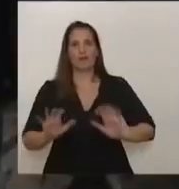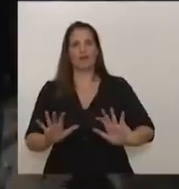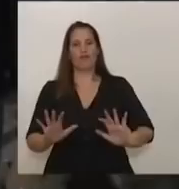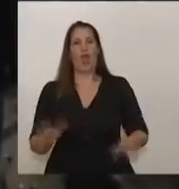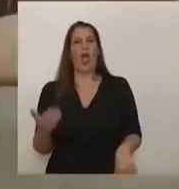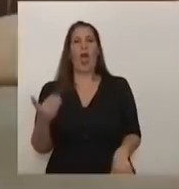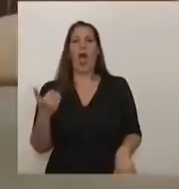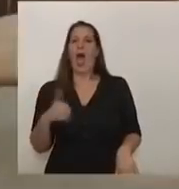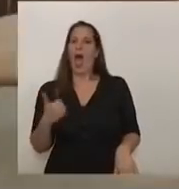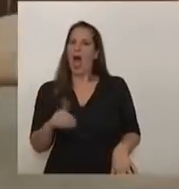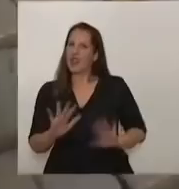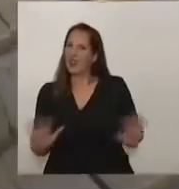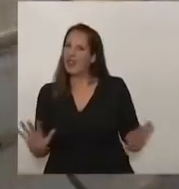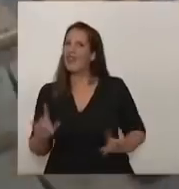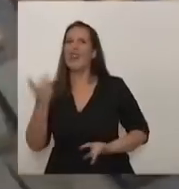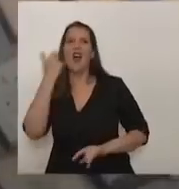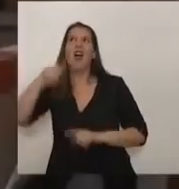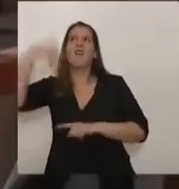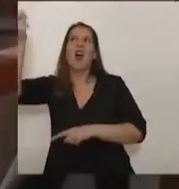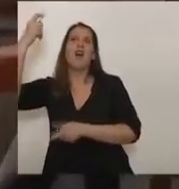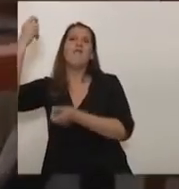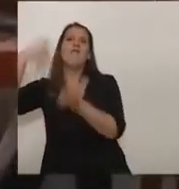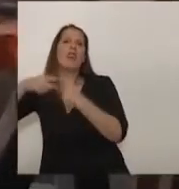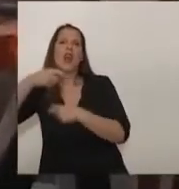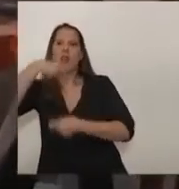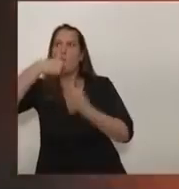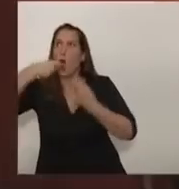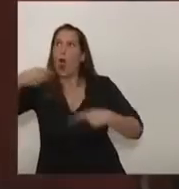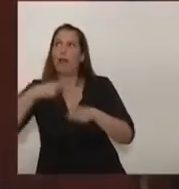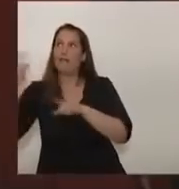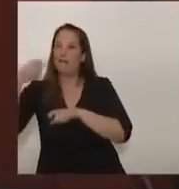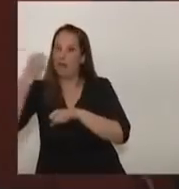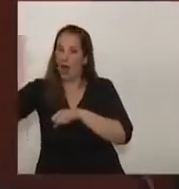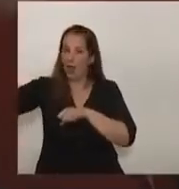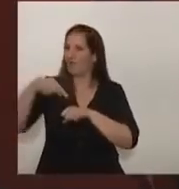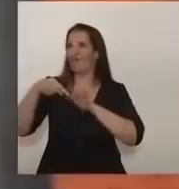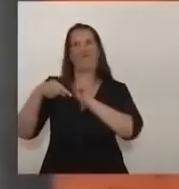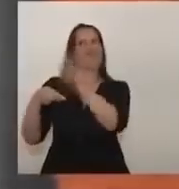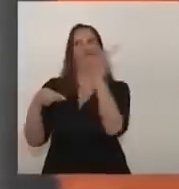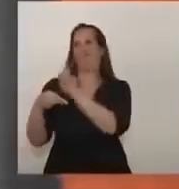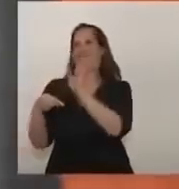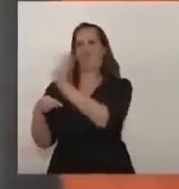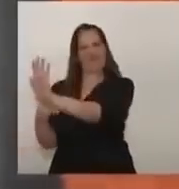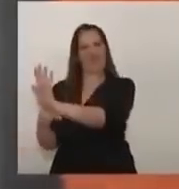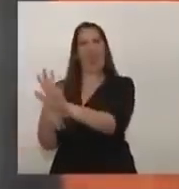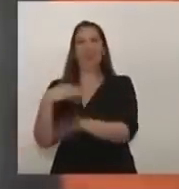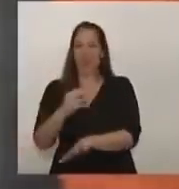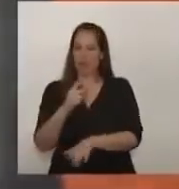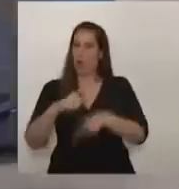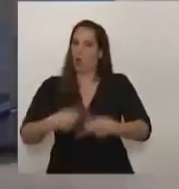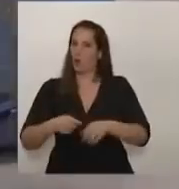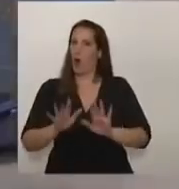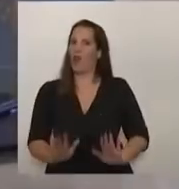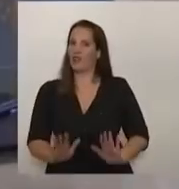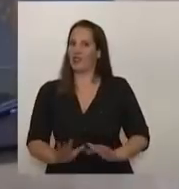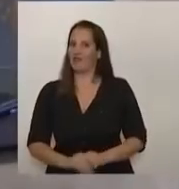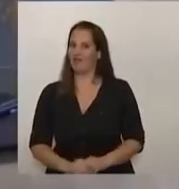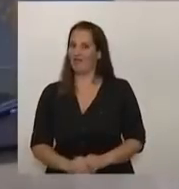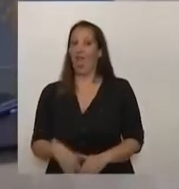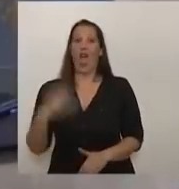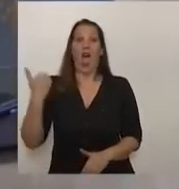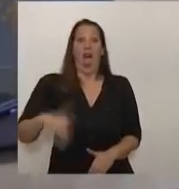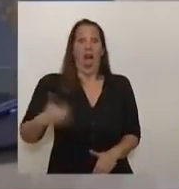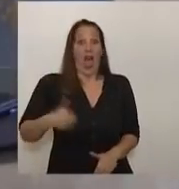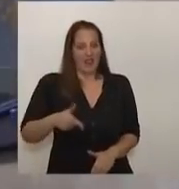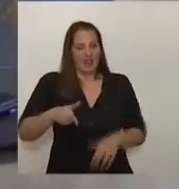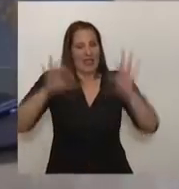un lugar seguro para las redes de narcotráfico. Hagamos lo posible para que siga así. La Argentina